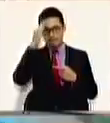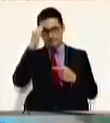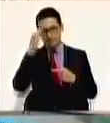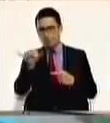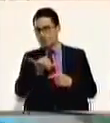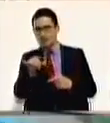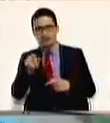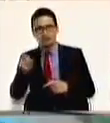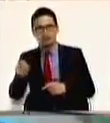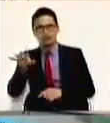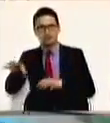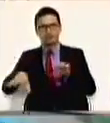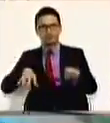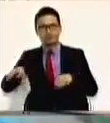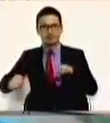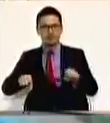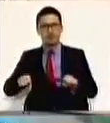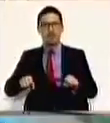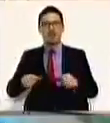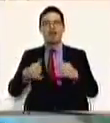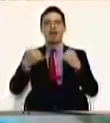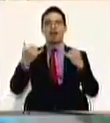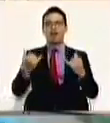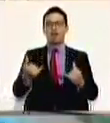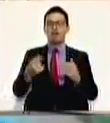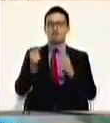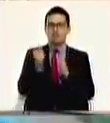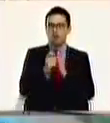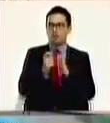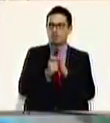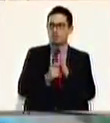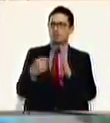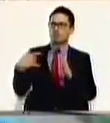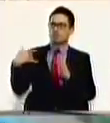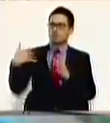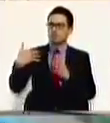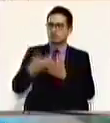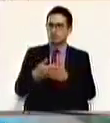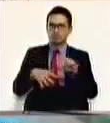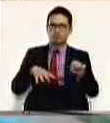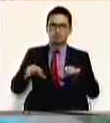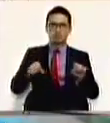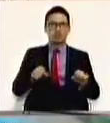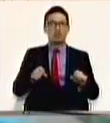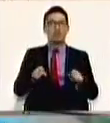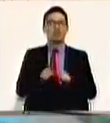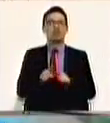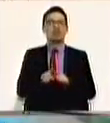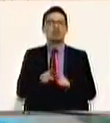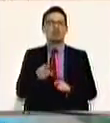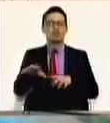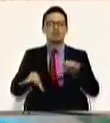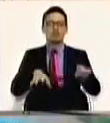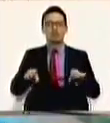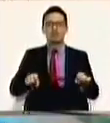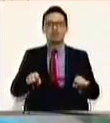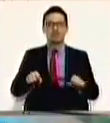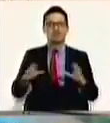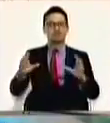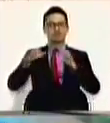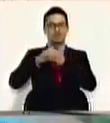acumulación, se presenta una frecuencia histórica en la tradición de la acumulación entre prestigiosos